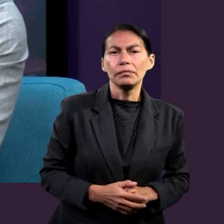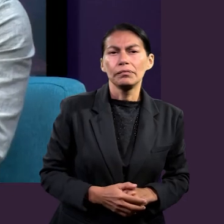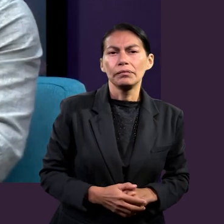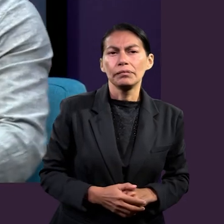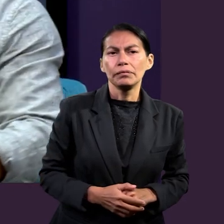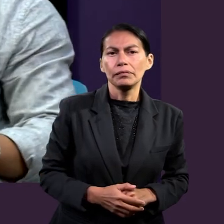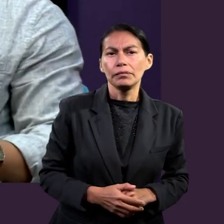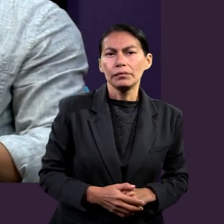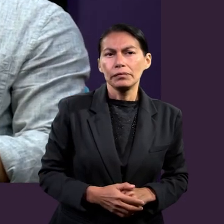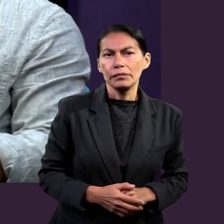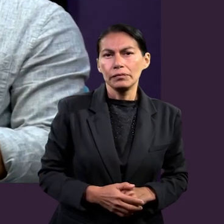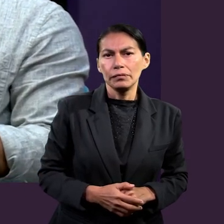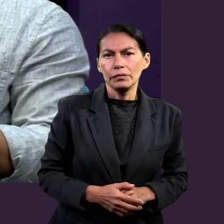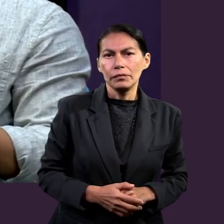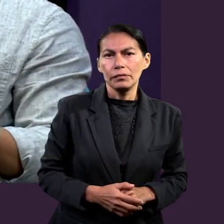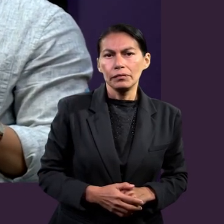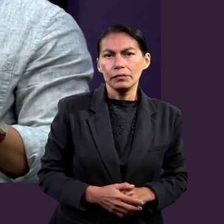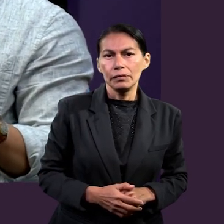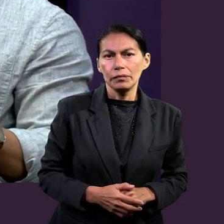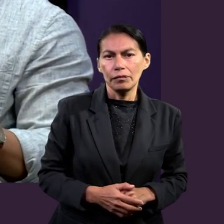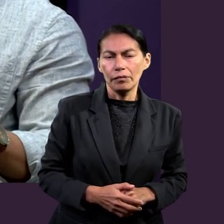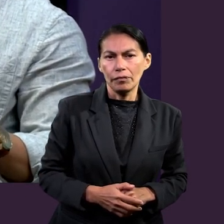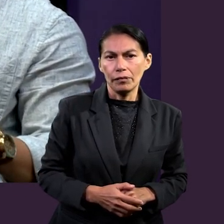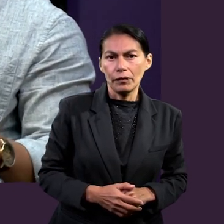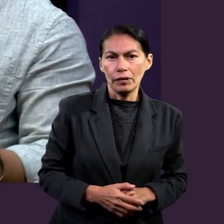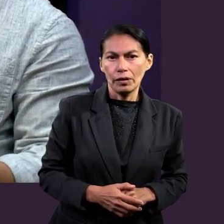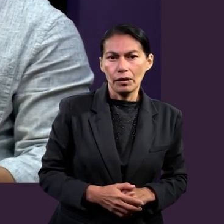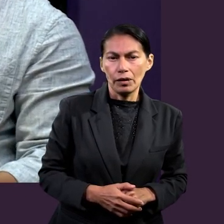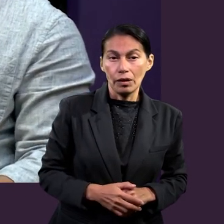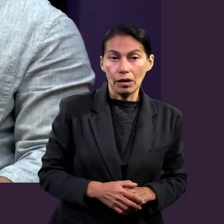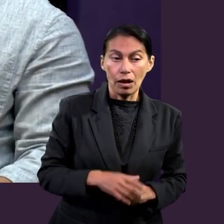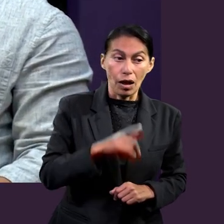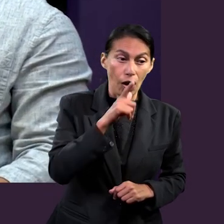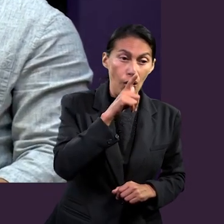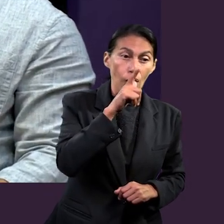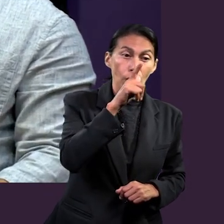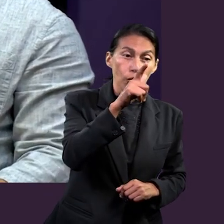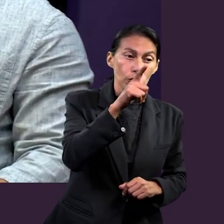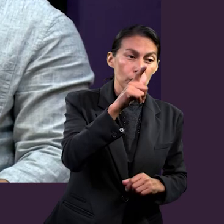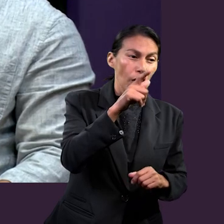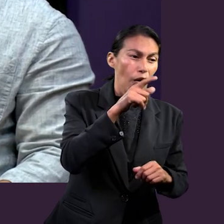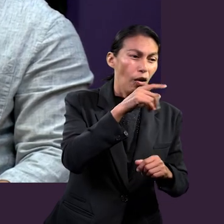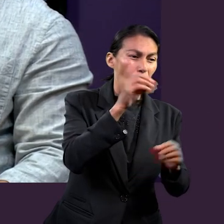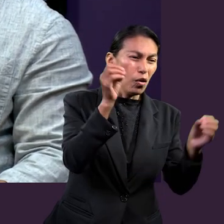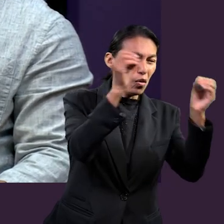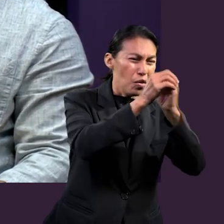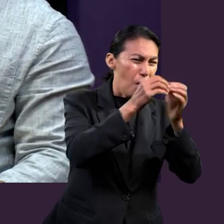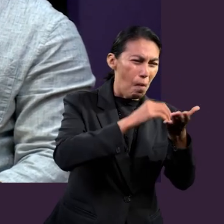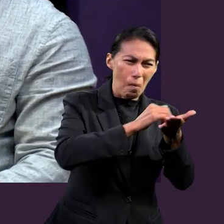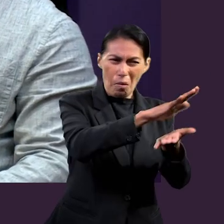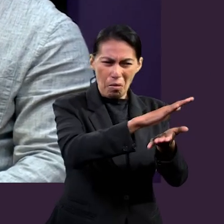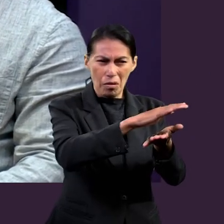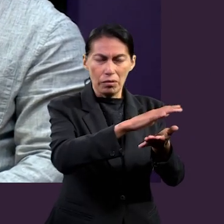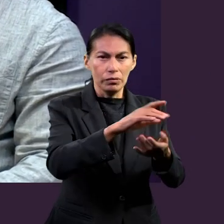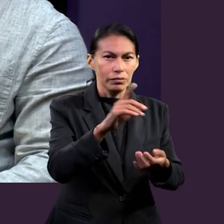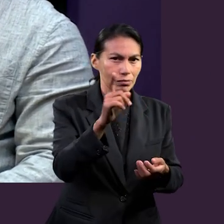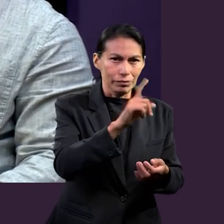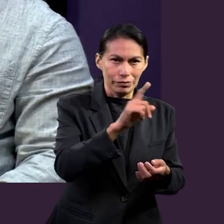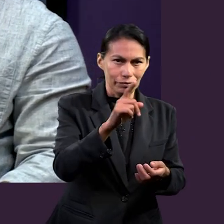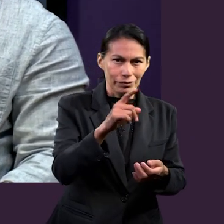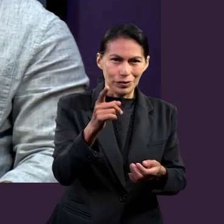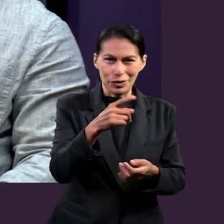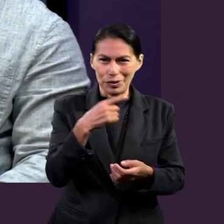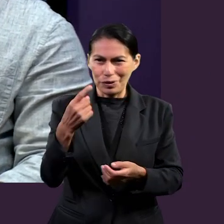funciona es, no es la luz hecha fuera a la oscuridad. Entonces, cuando se